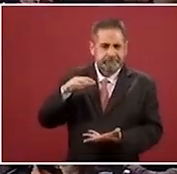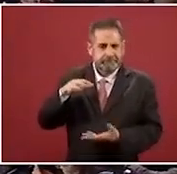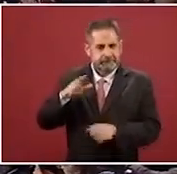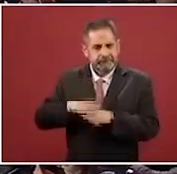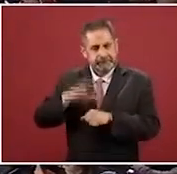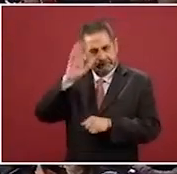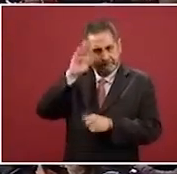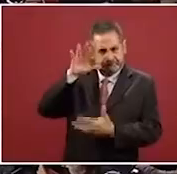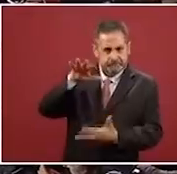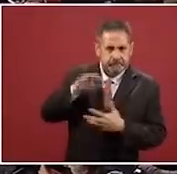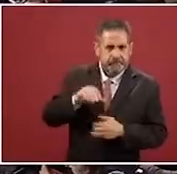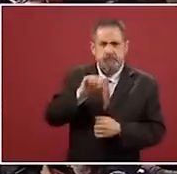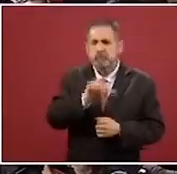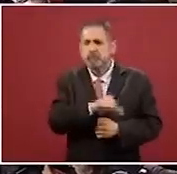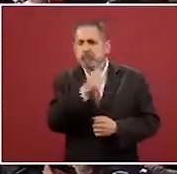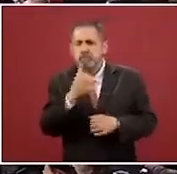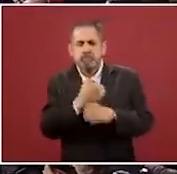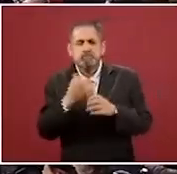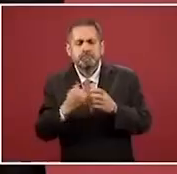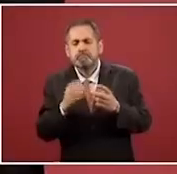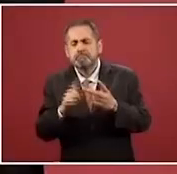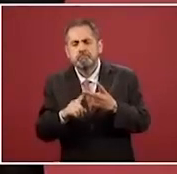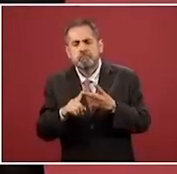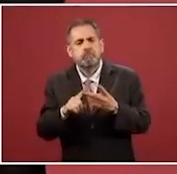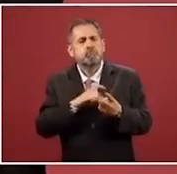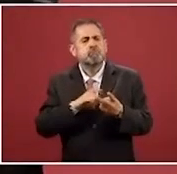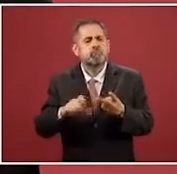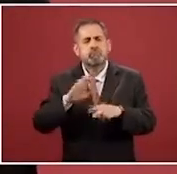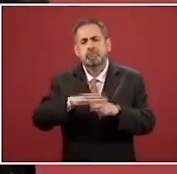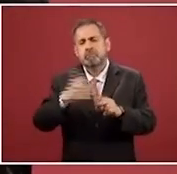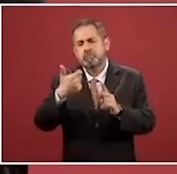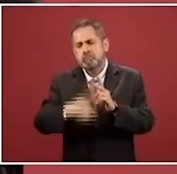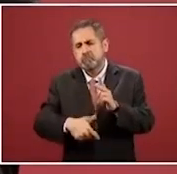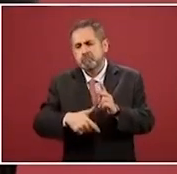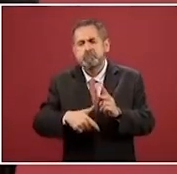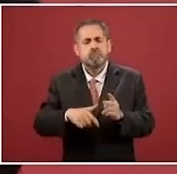consolidada y buscar precios